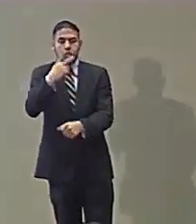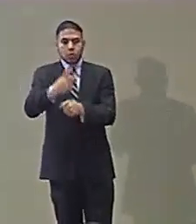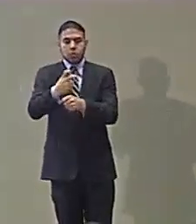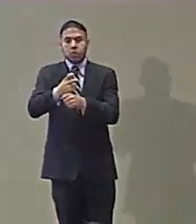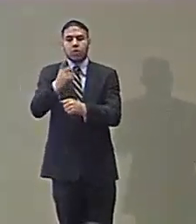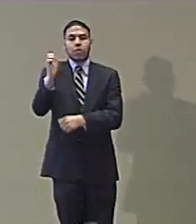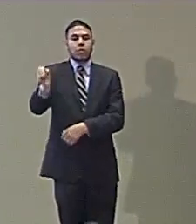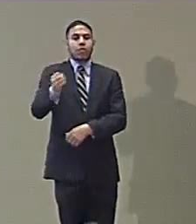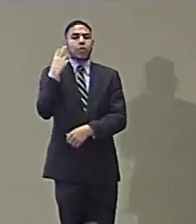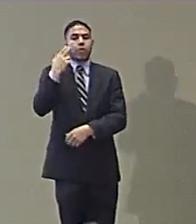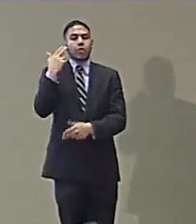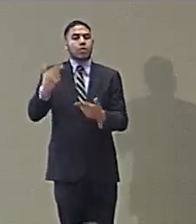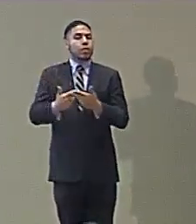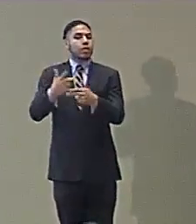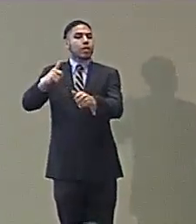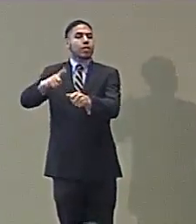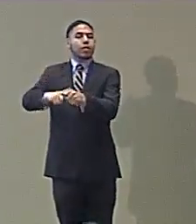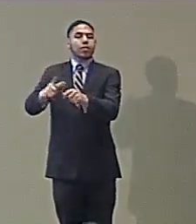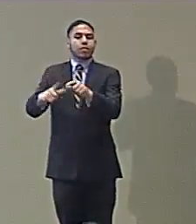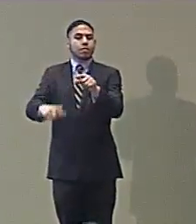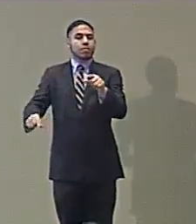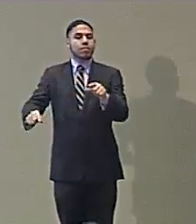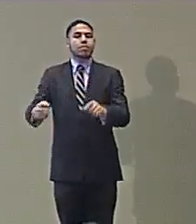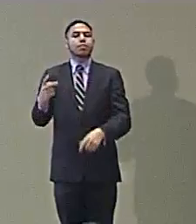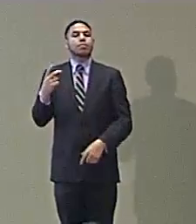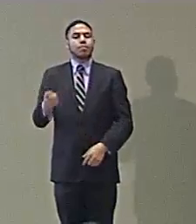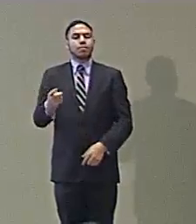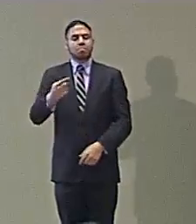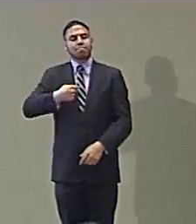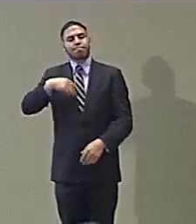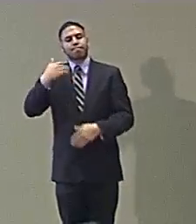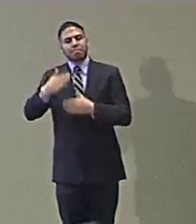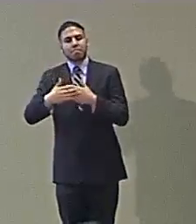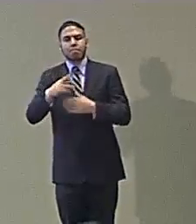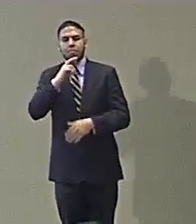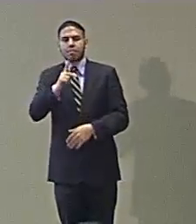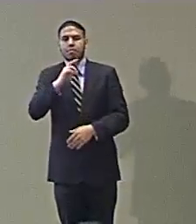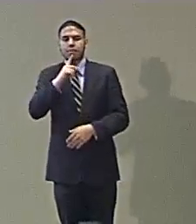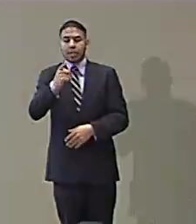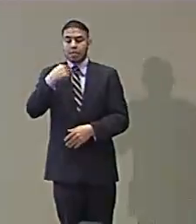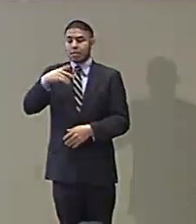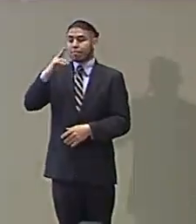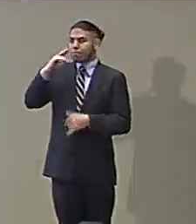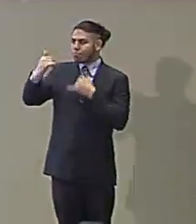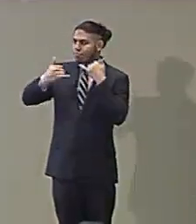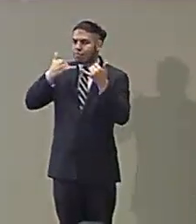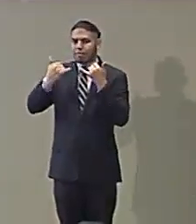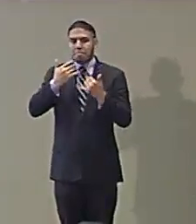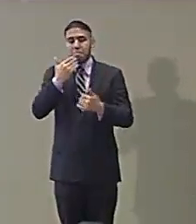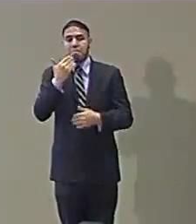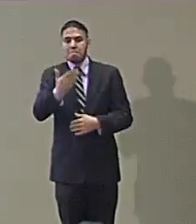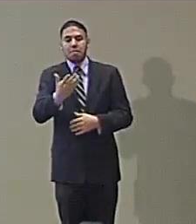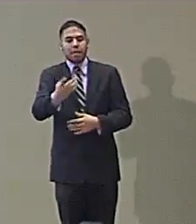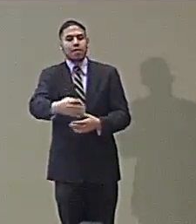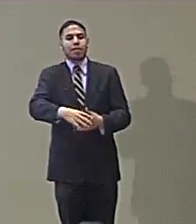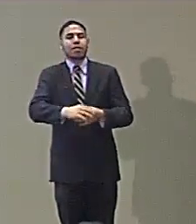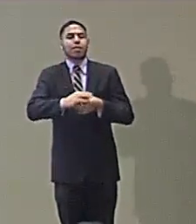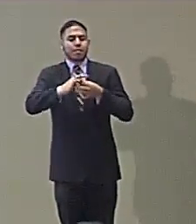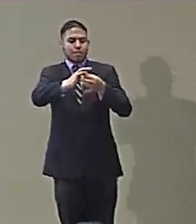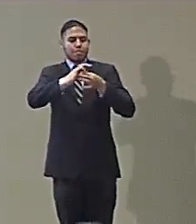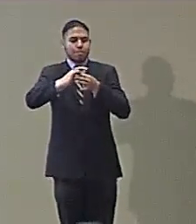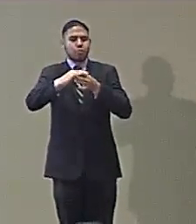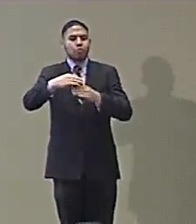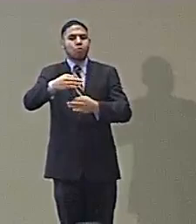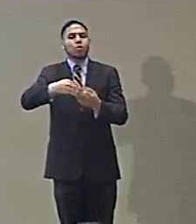y bueno pues yo lo que vamos mejorando vamos mejorando se ve que estuvieron buenas las llamadas la solidaridad también de todos